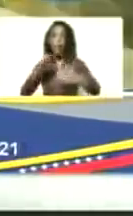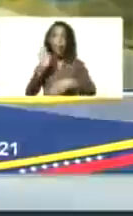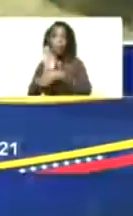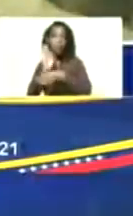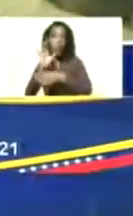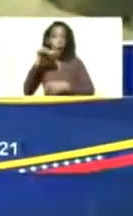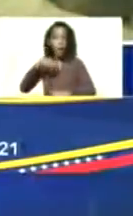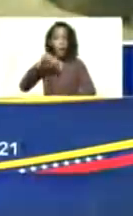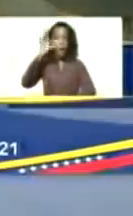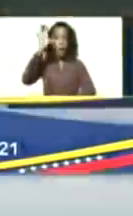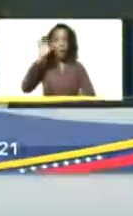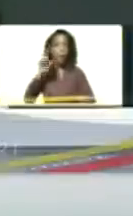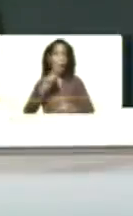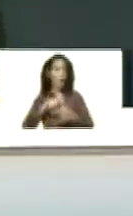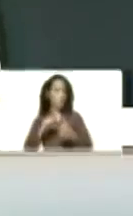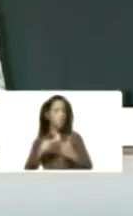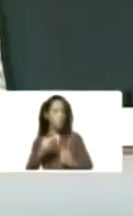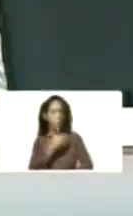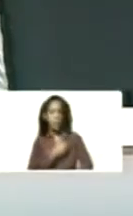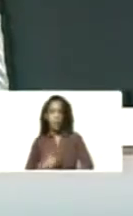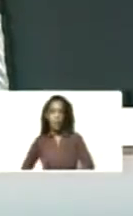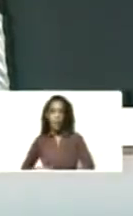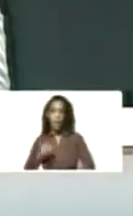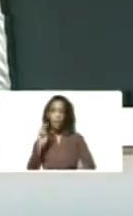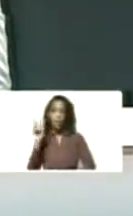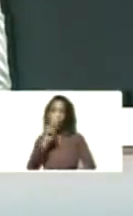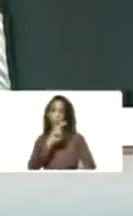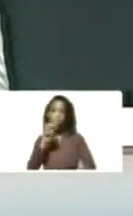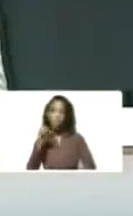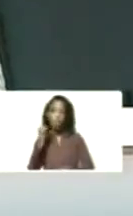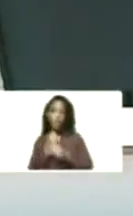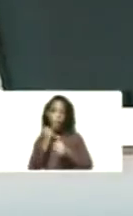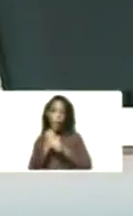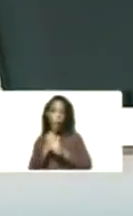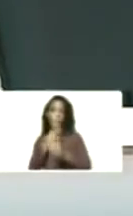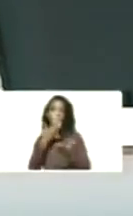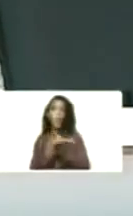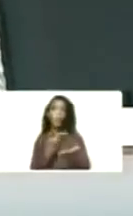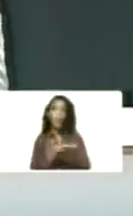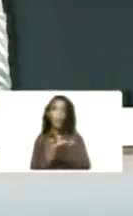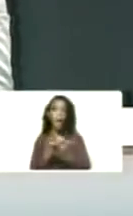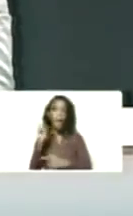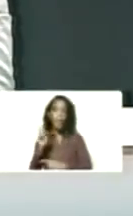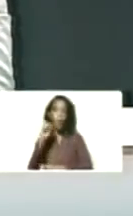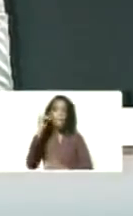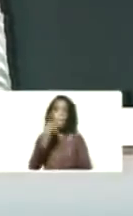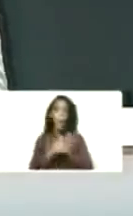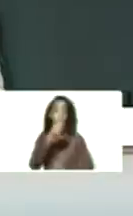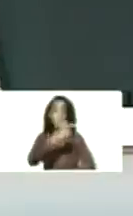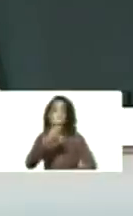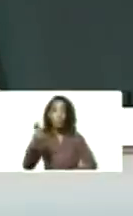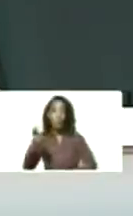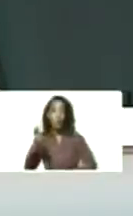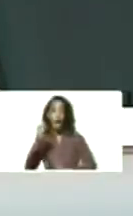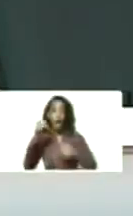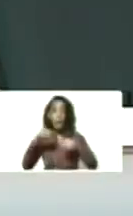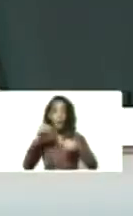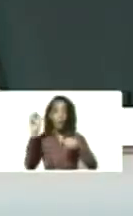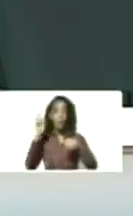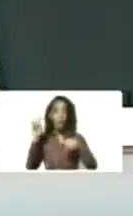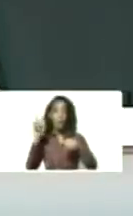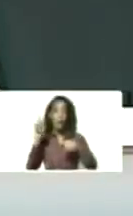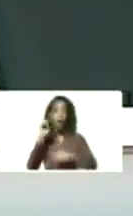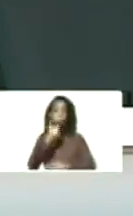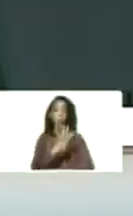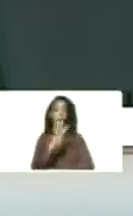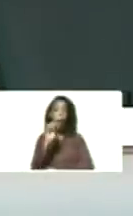patria. Entonces, presidente, de estos 200 trabajos postulados, que suma más de 1000 personas en Venezuela,